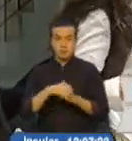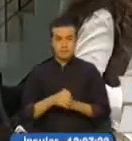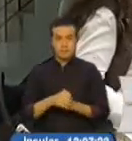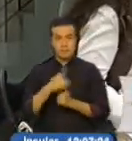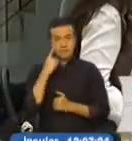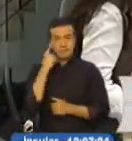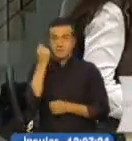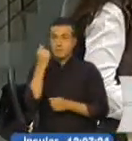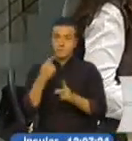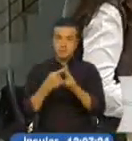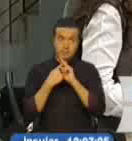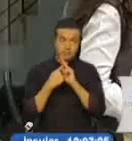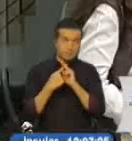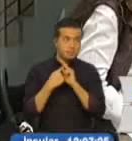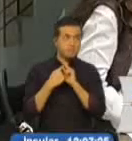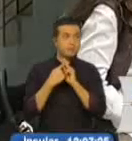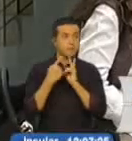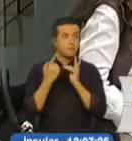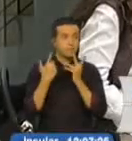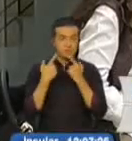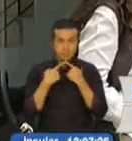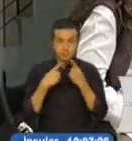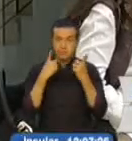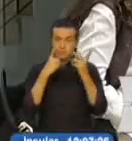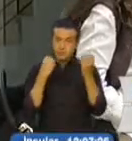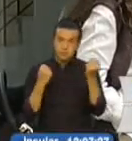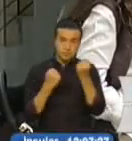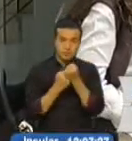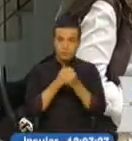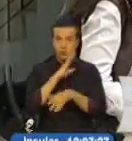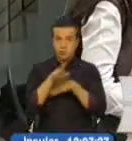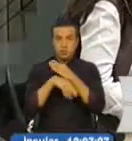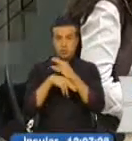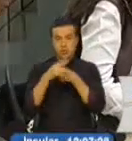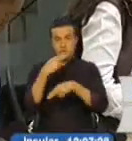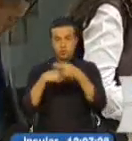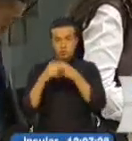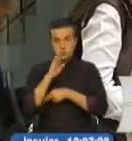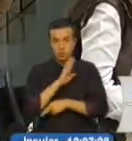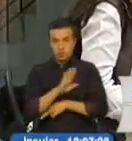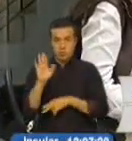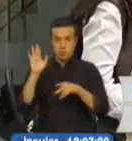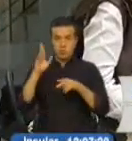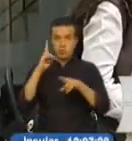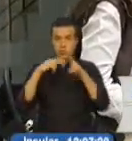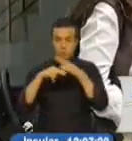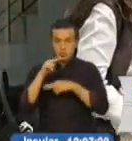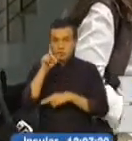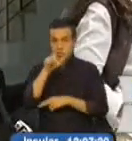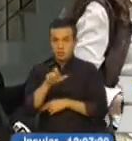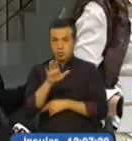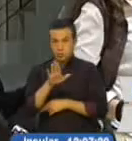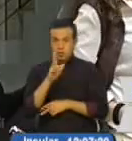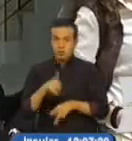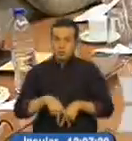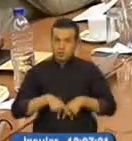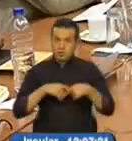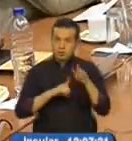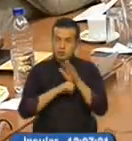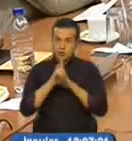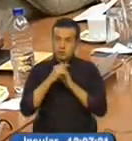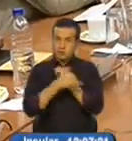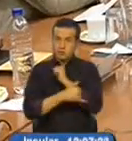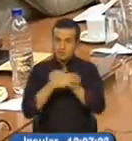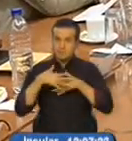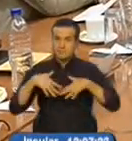líneas de financiamiento, como les indiqué, apoyar todos los emprendimientos, porque un emprendedor es el que da vida al país.